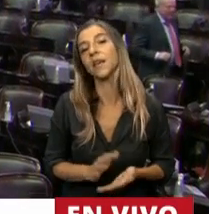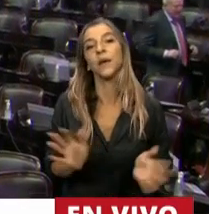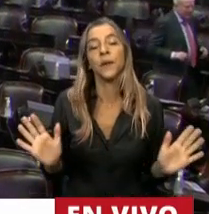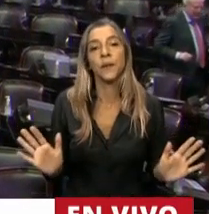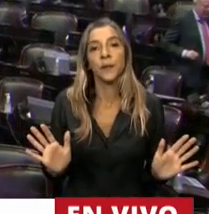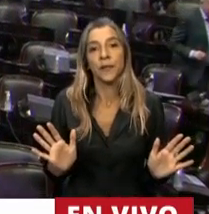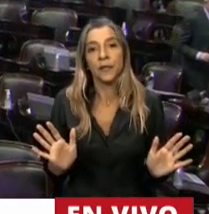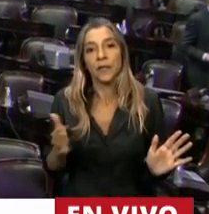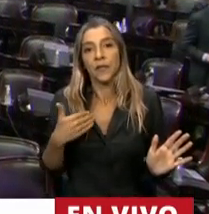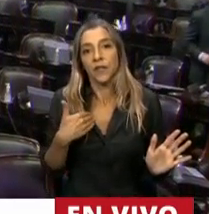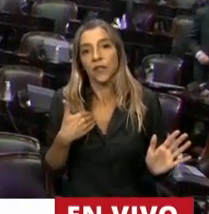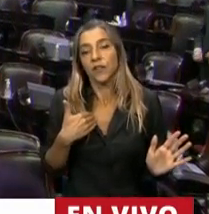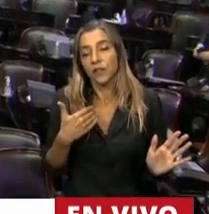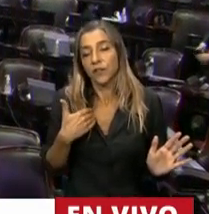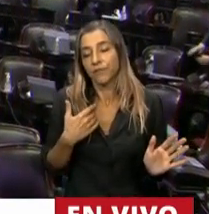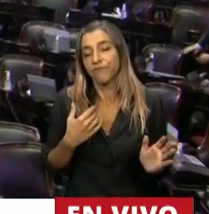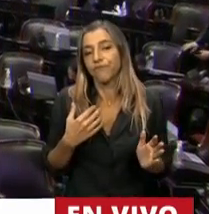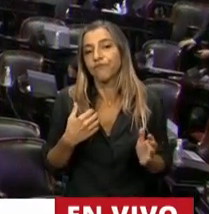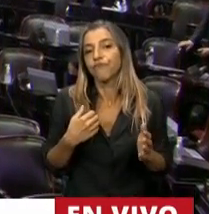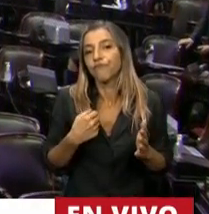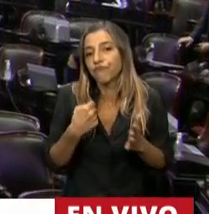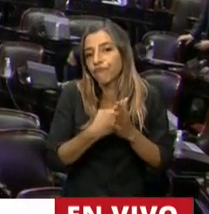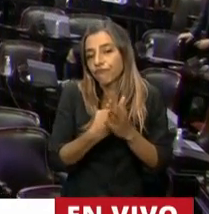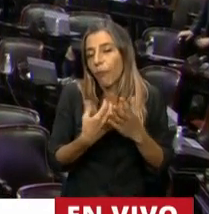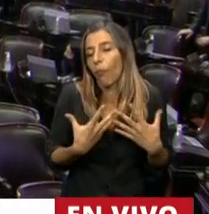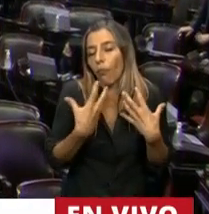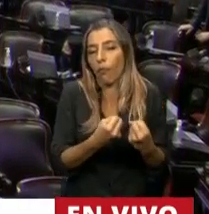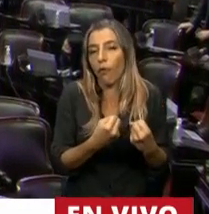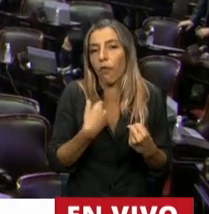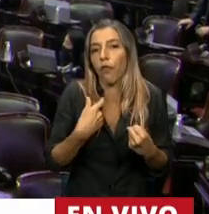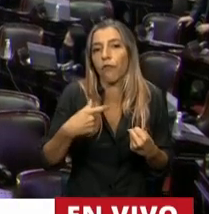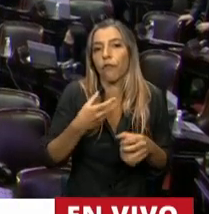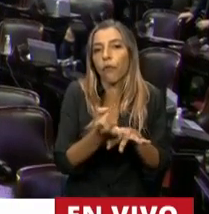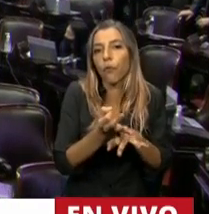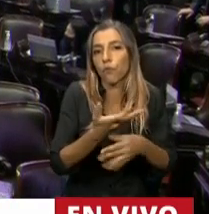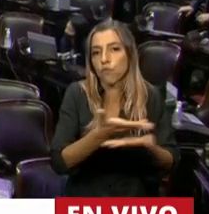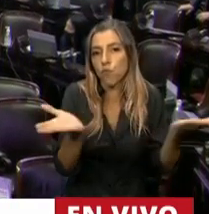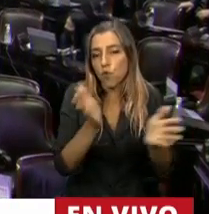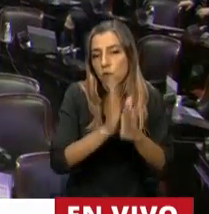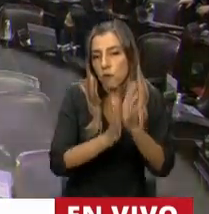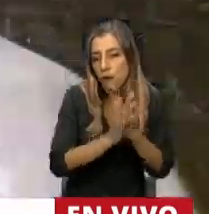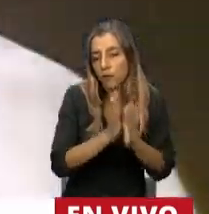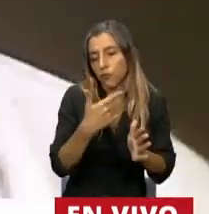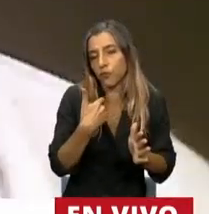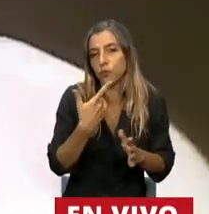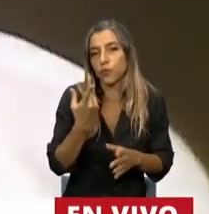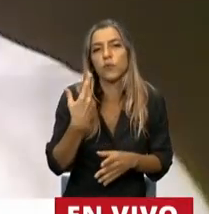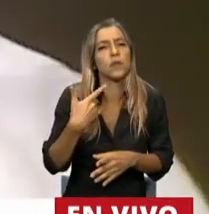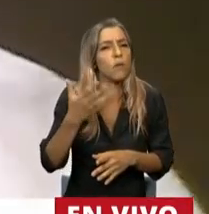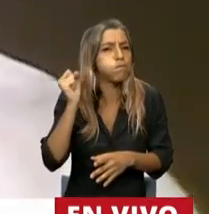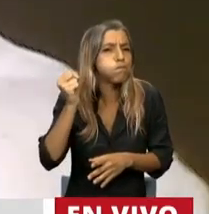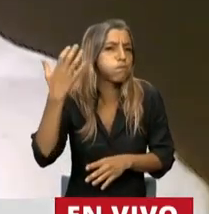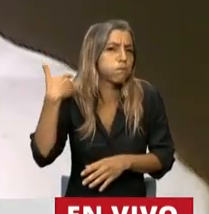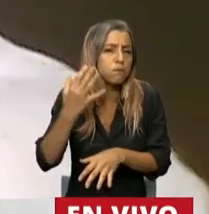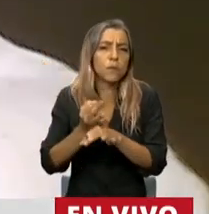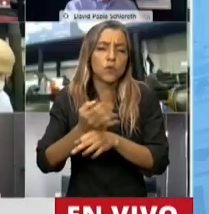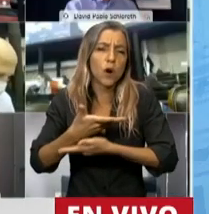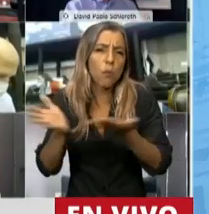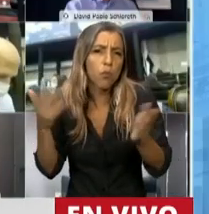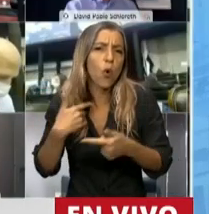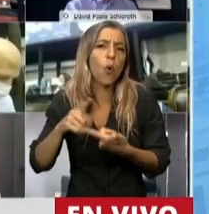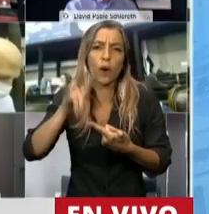soy hijo y defensor de la educación pública y gratuita y un colegio público provincial mejor mayor que sea